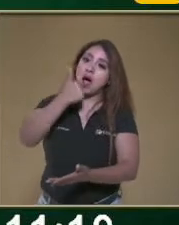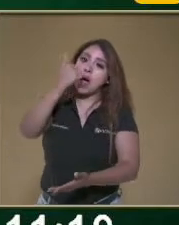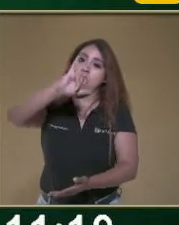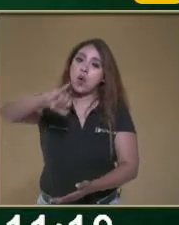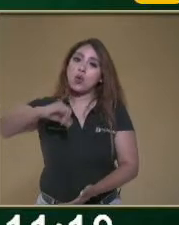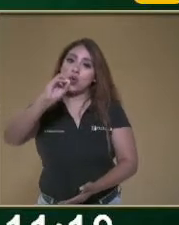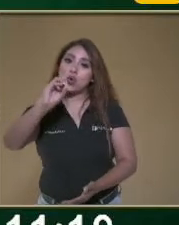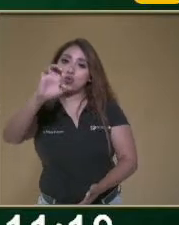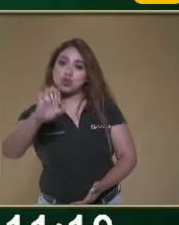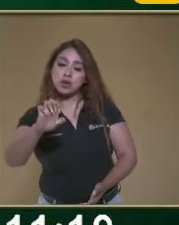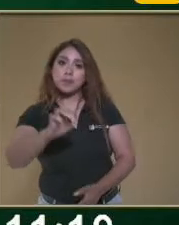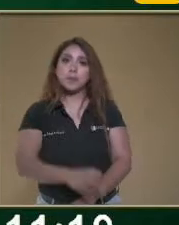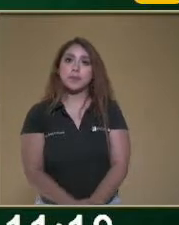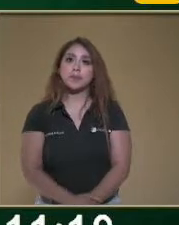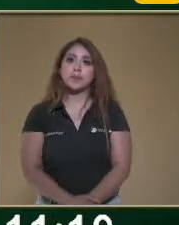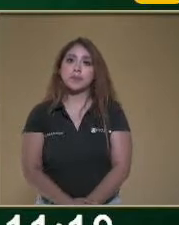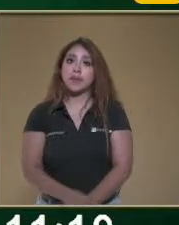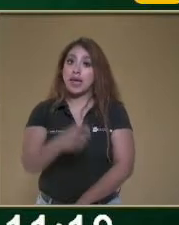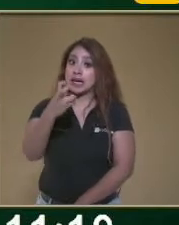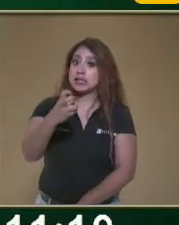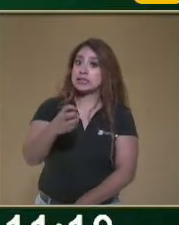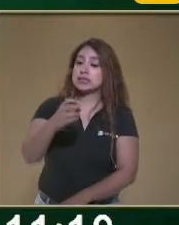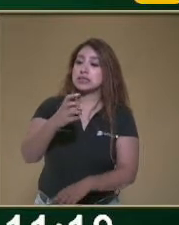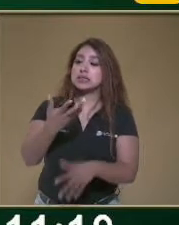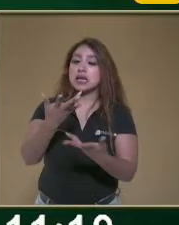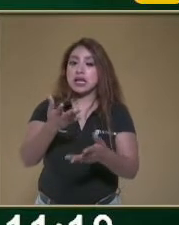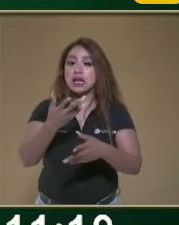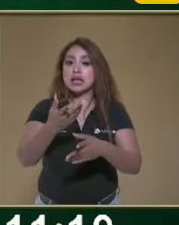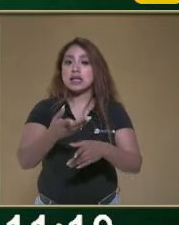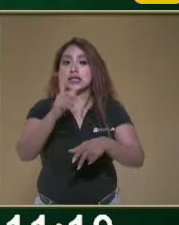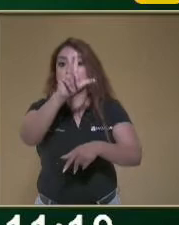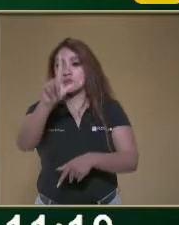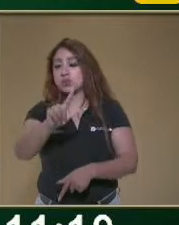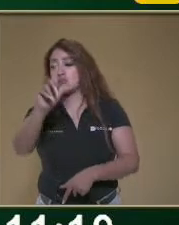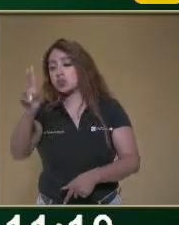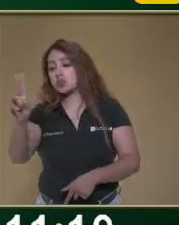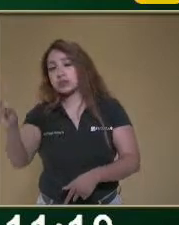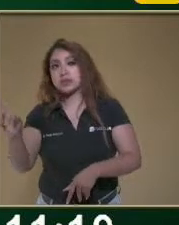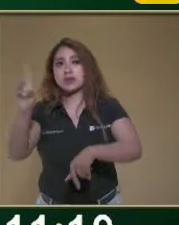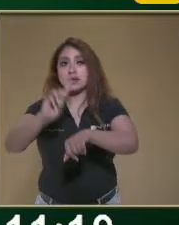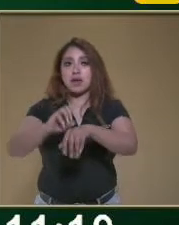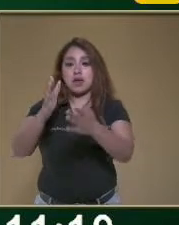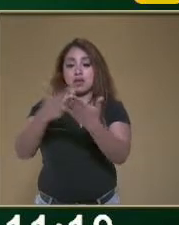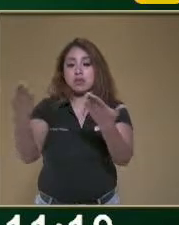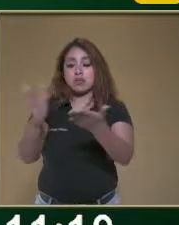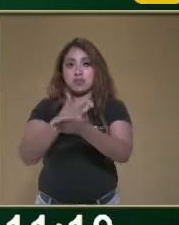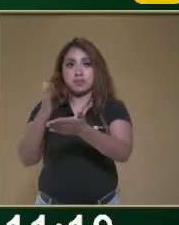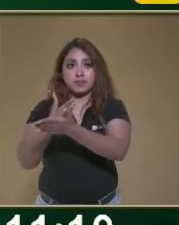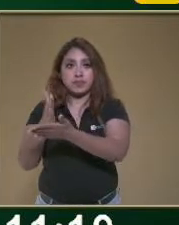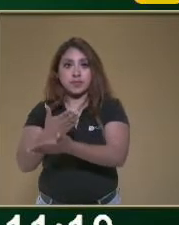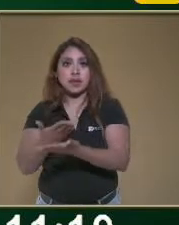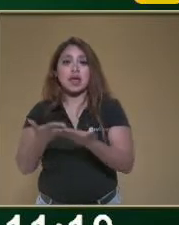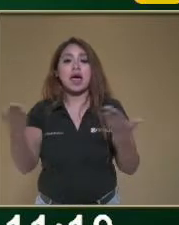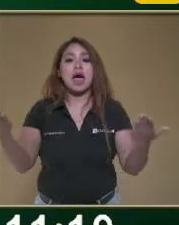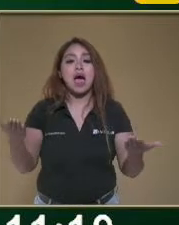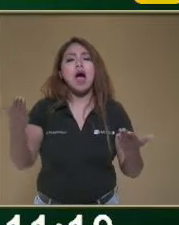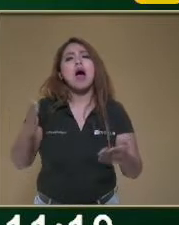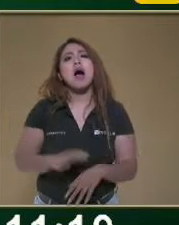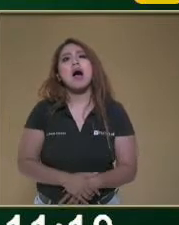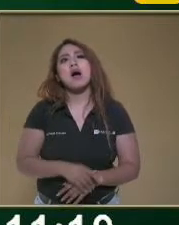José. Ese es el diario del grupo. Ahora nos vamos a ir al semanario, a cómo acomodan